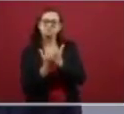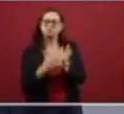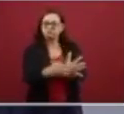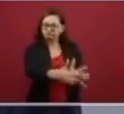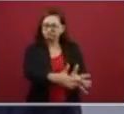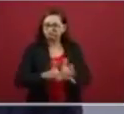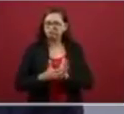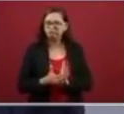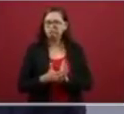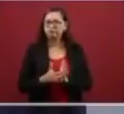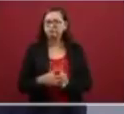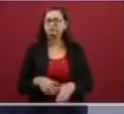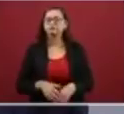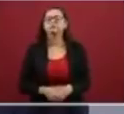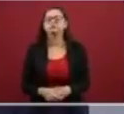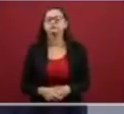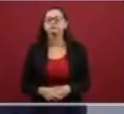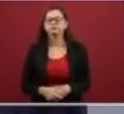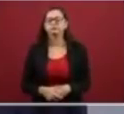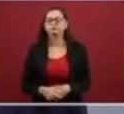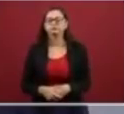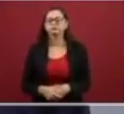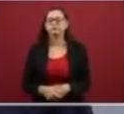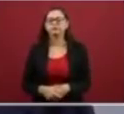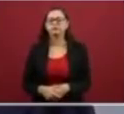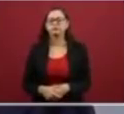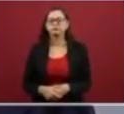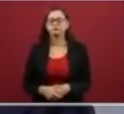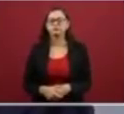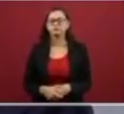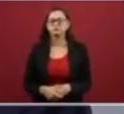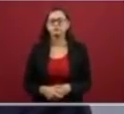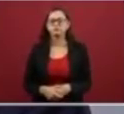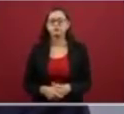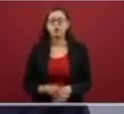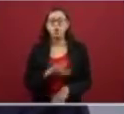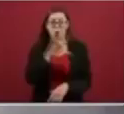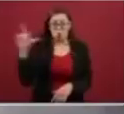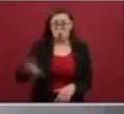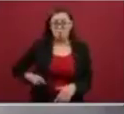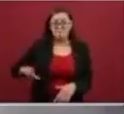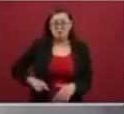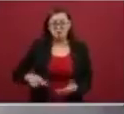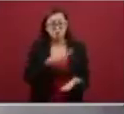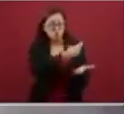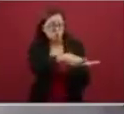Hasta hoy, en compras del gobierno,